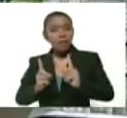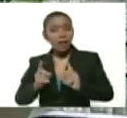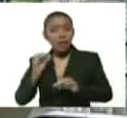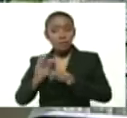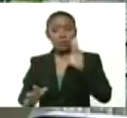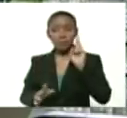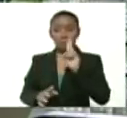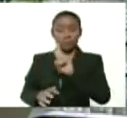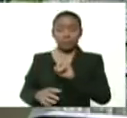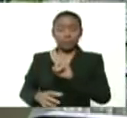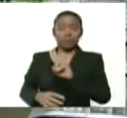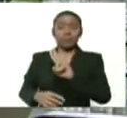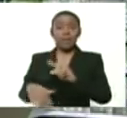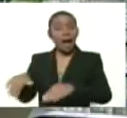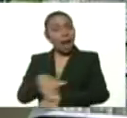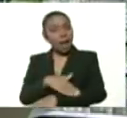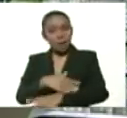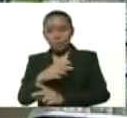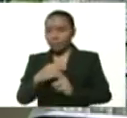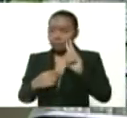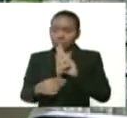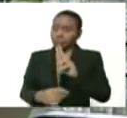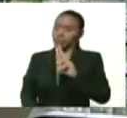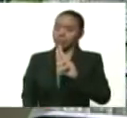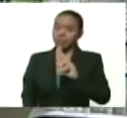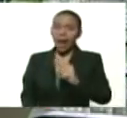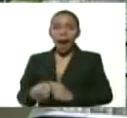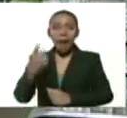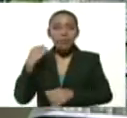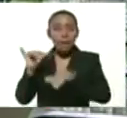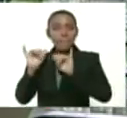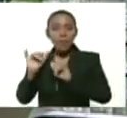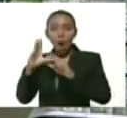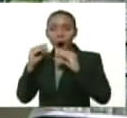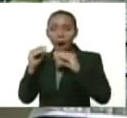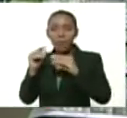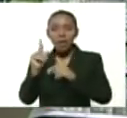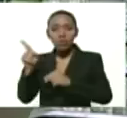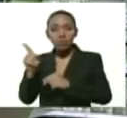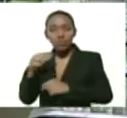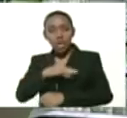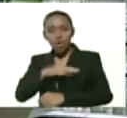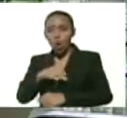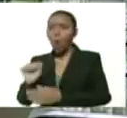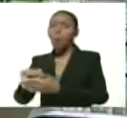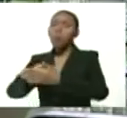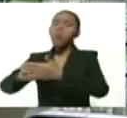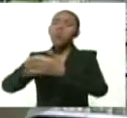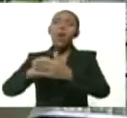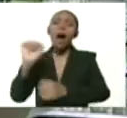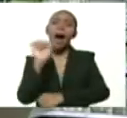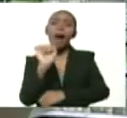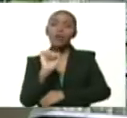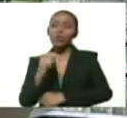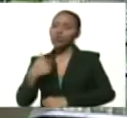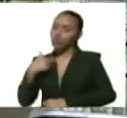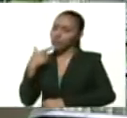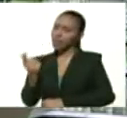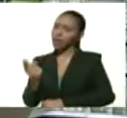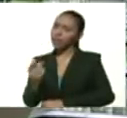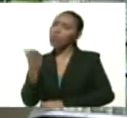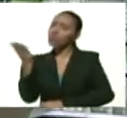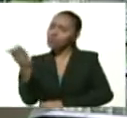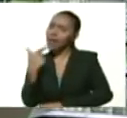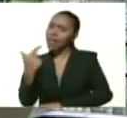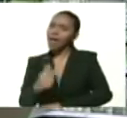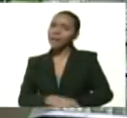ver gente en la calle. Ayer mismo hablé con un señor lavando su carro. Yo le decía, si a usted le